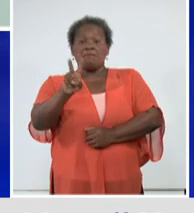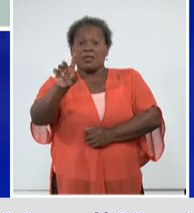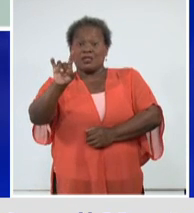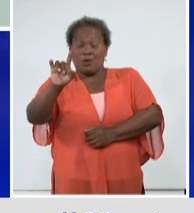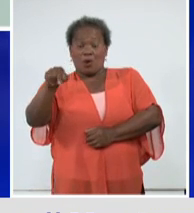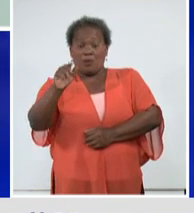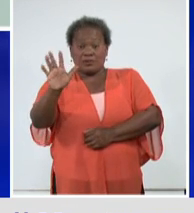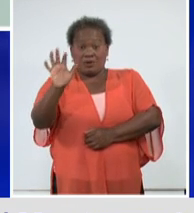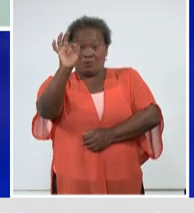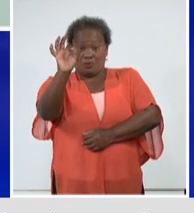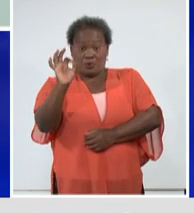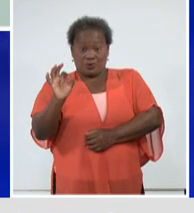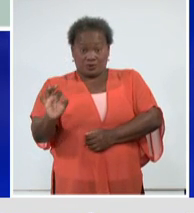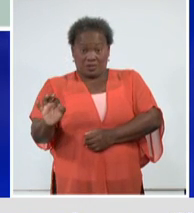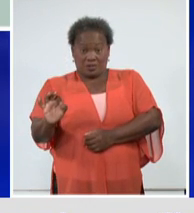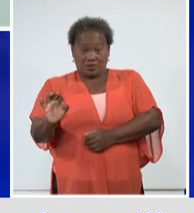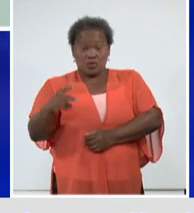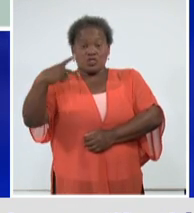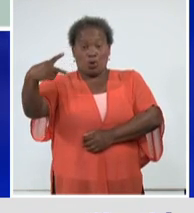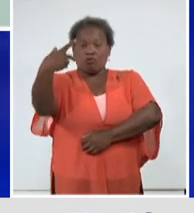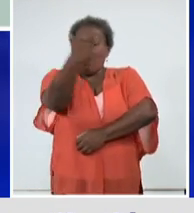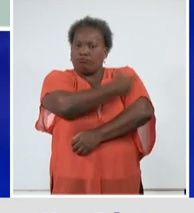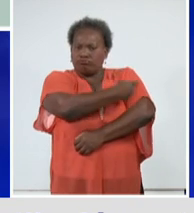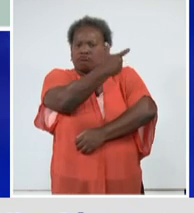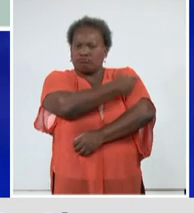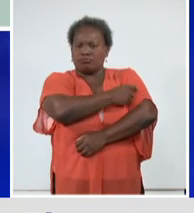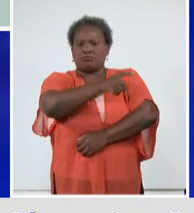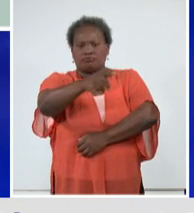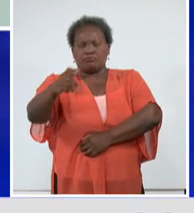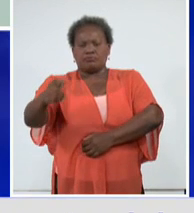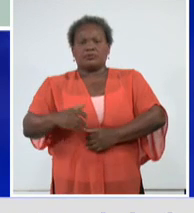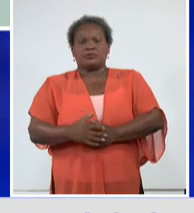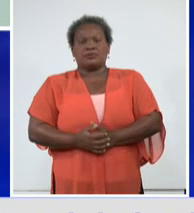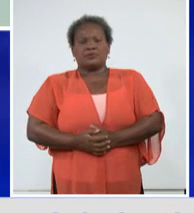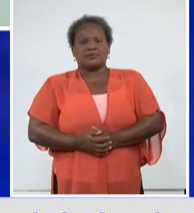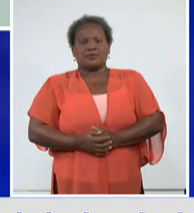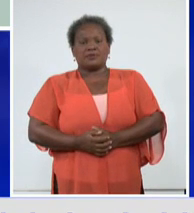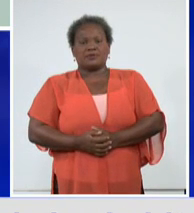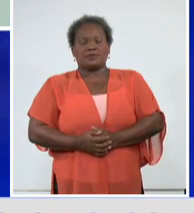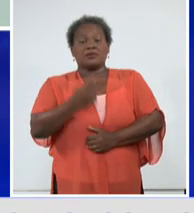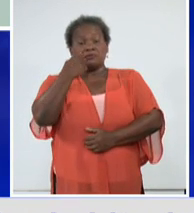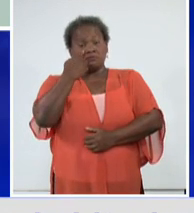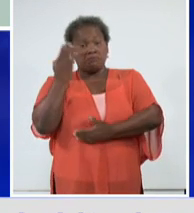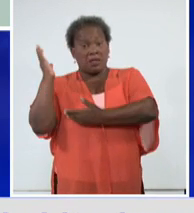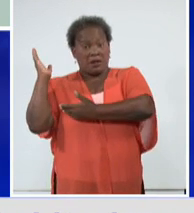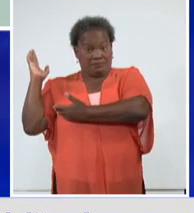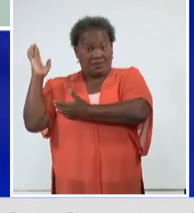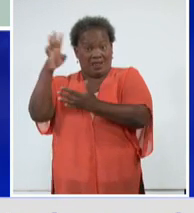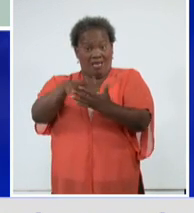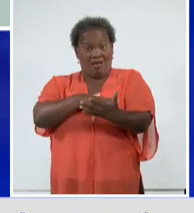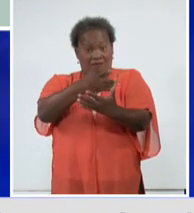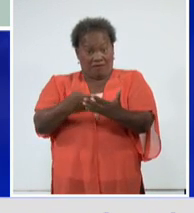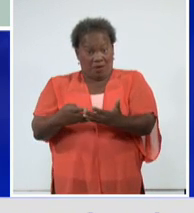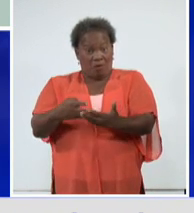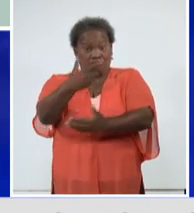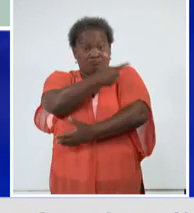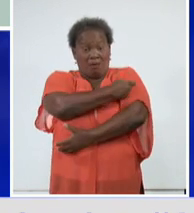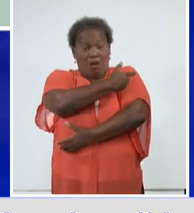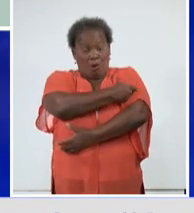29,5% con una segunda dosis aplicada. Como ven, avanzando, pero todavía